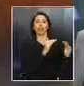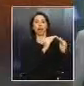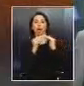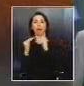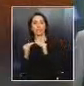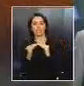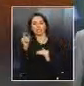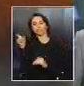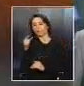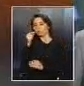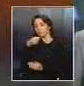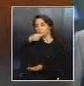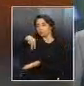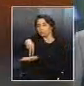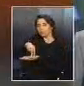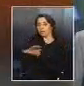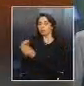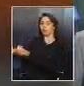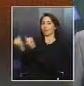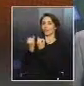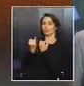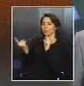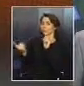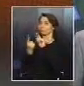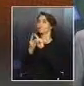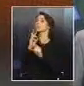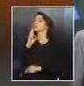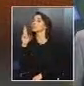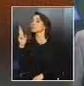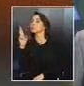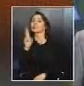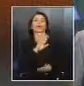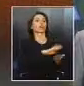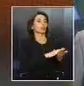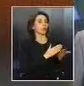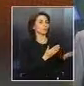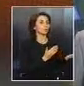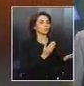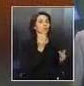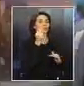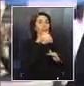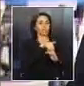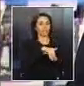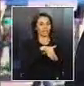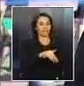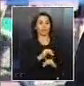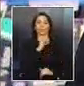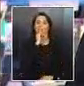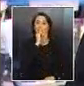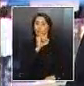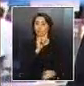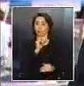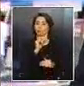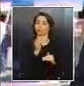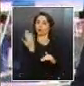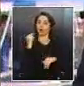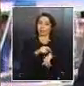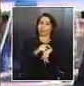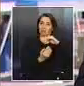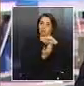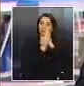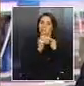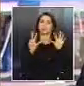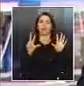para también entregarnos todos los detalles en vivo Cristian Cómo te va Andrés buenas tardes Les informábamos algo más temprano